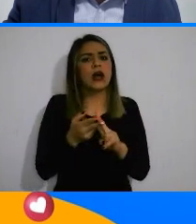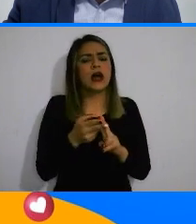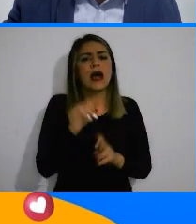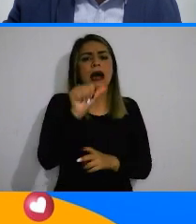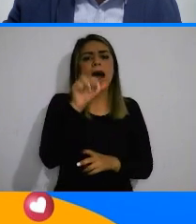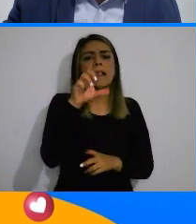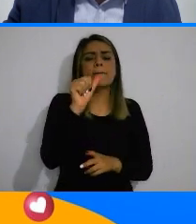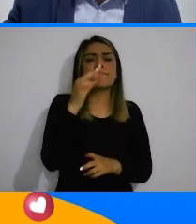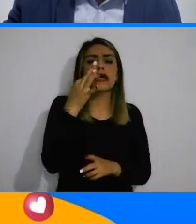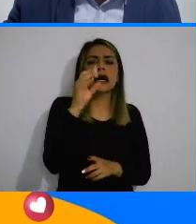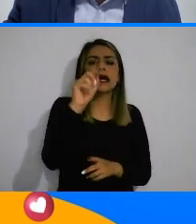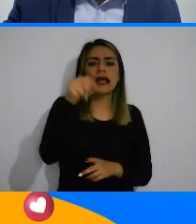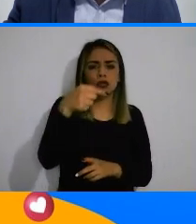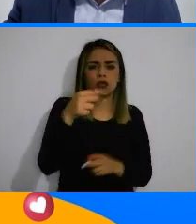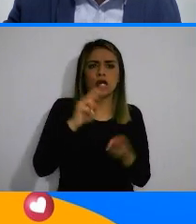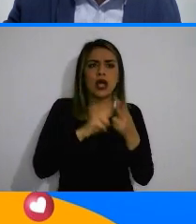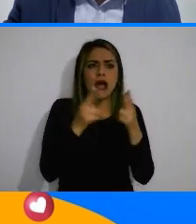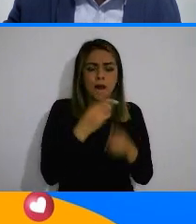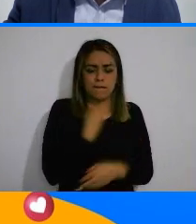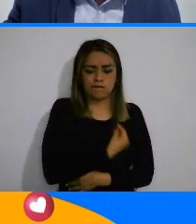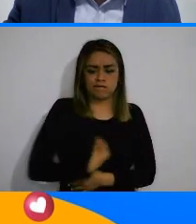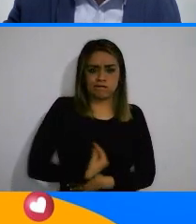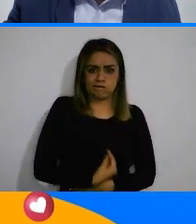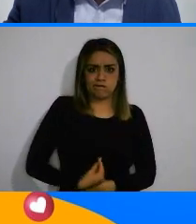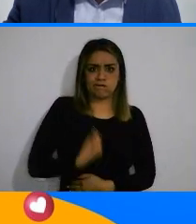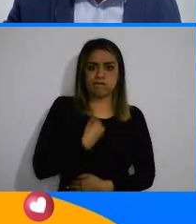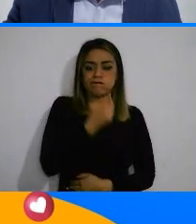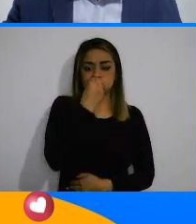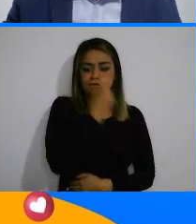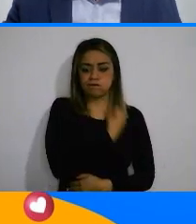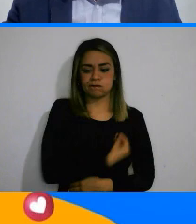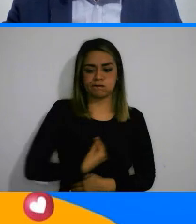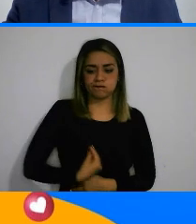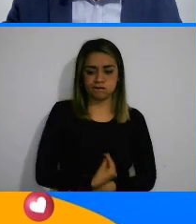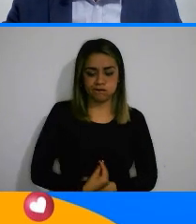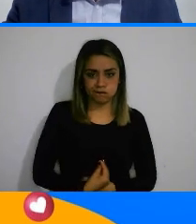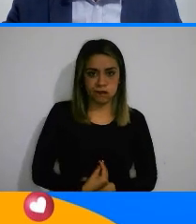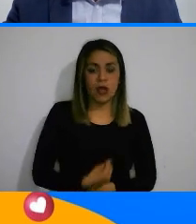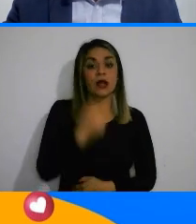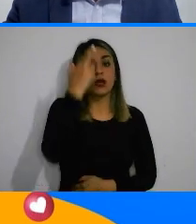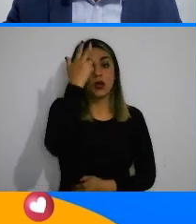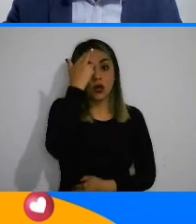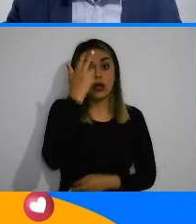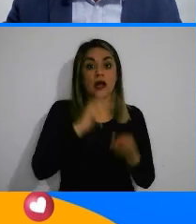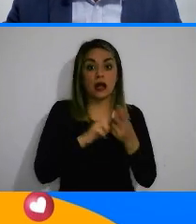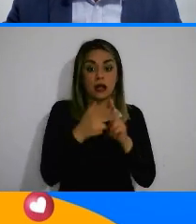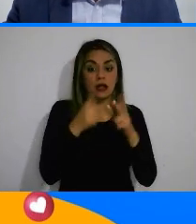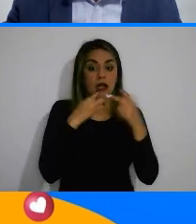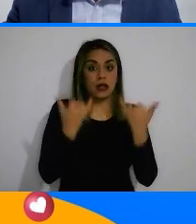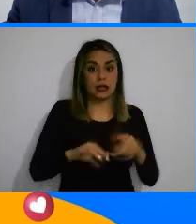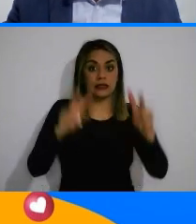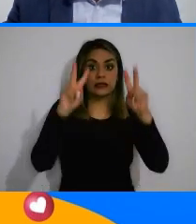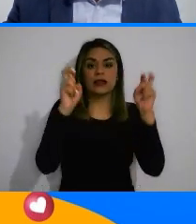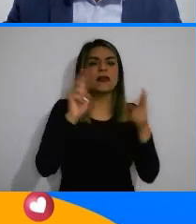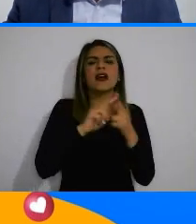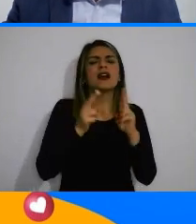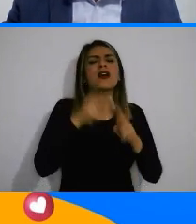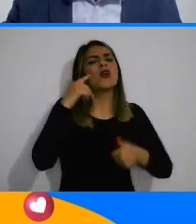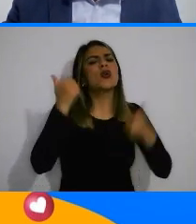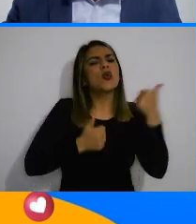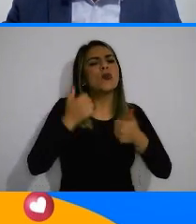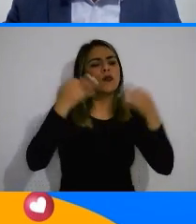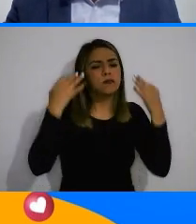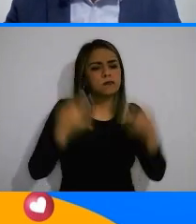Entonces hablamos del aparato digestivo en los seres vivos, ¿sí? Obviamente aquí estoy hablando desde la mirada de